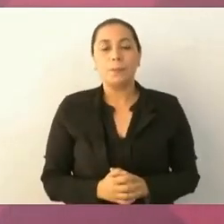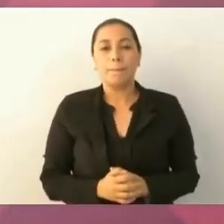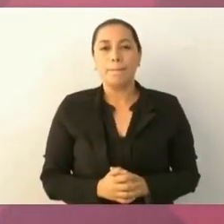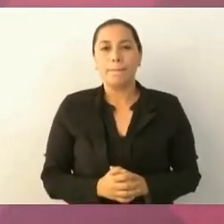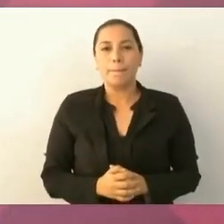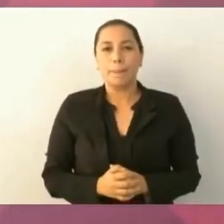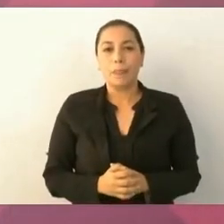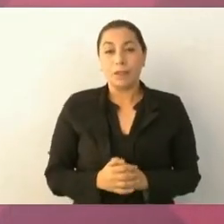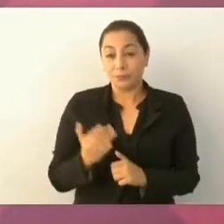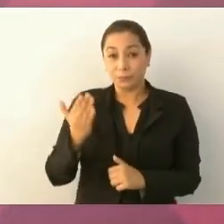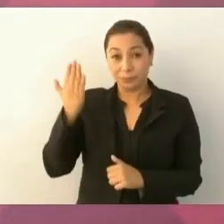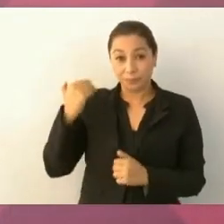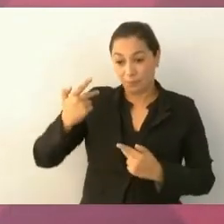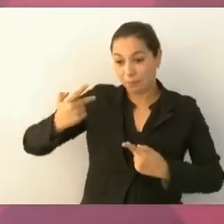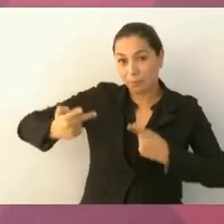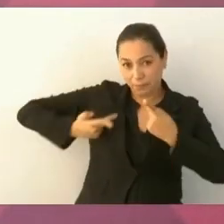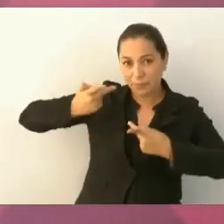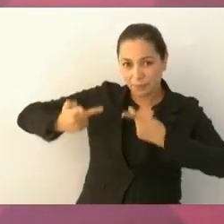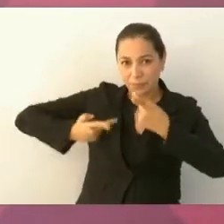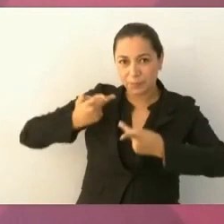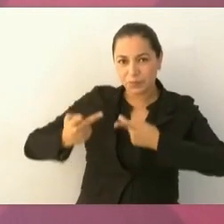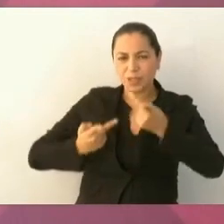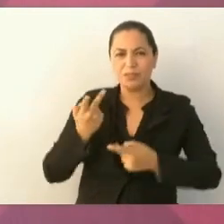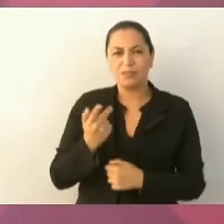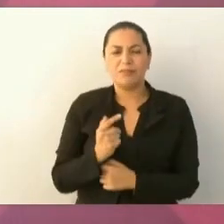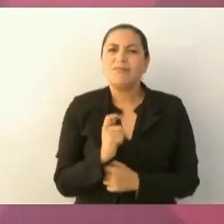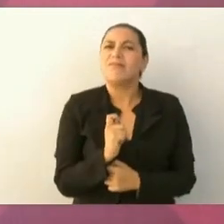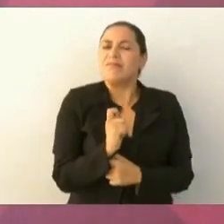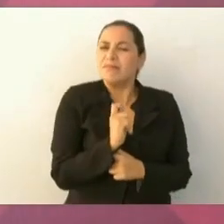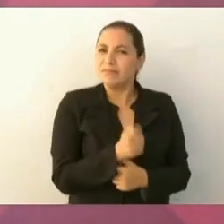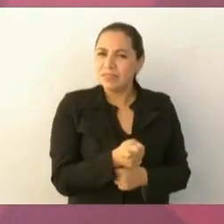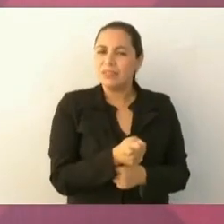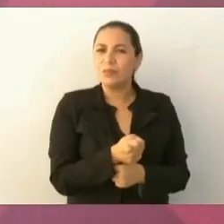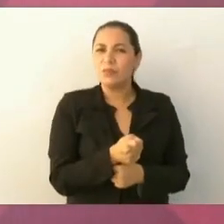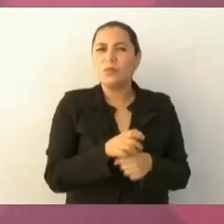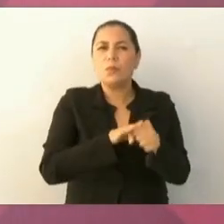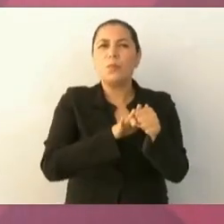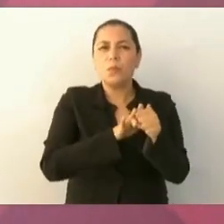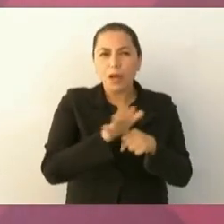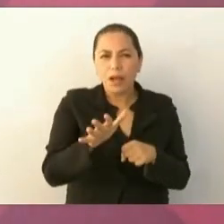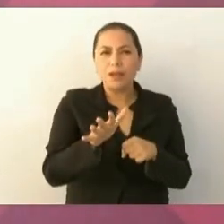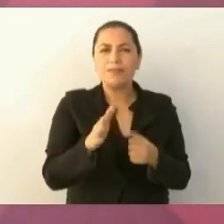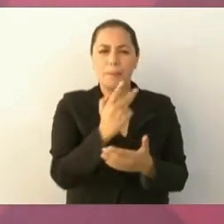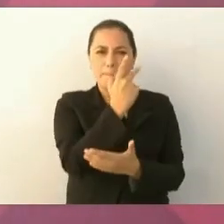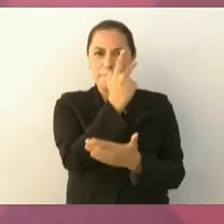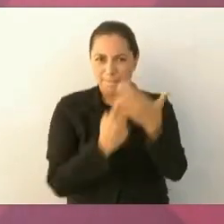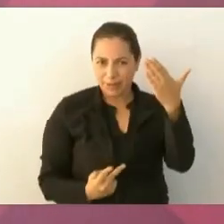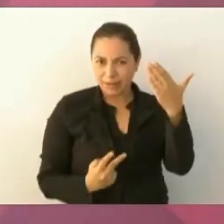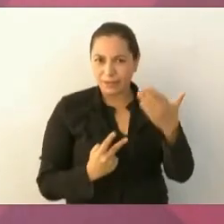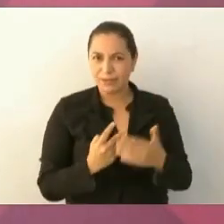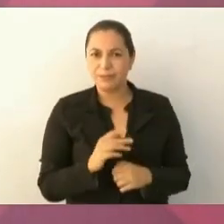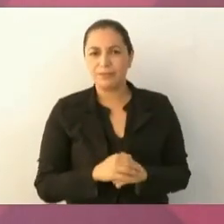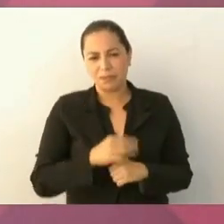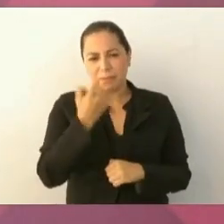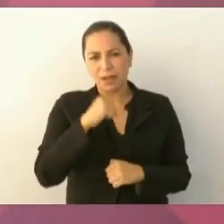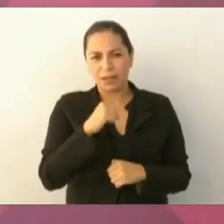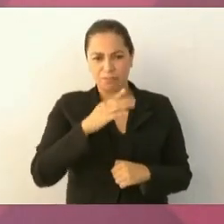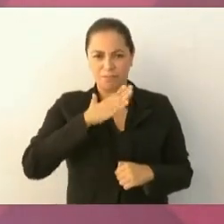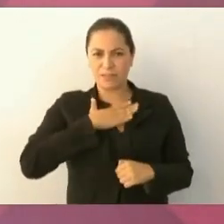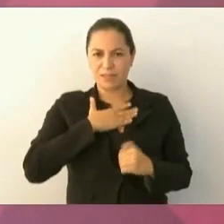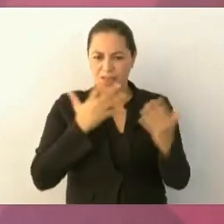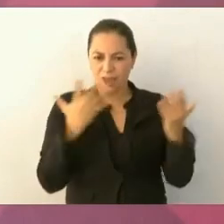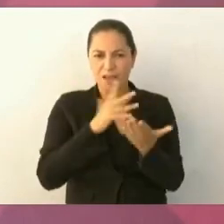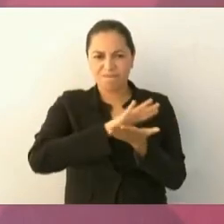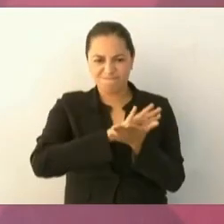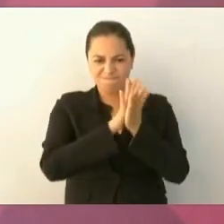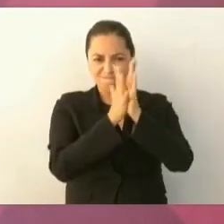cuando me preguntaban sobre cuál iba a ser el plan para transformar a México y